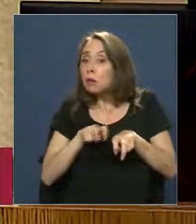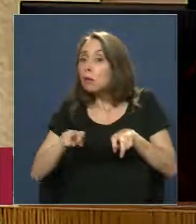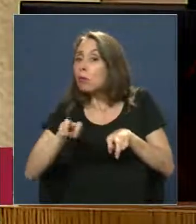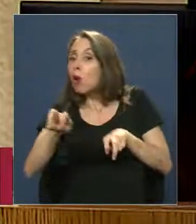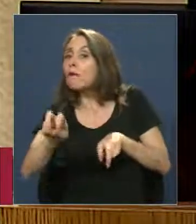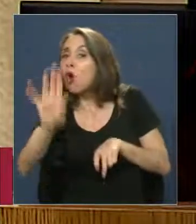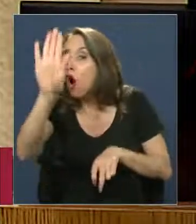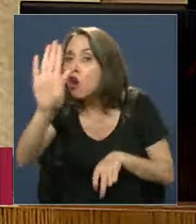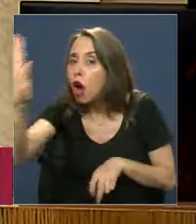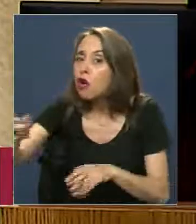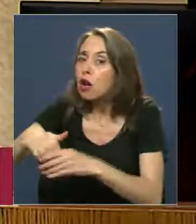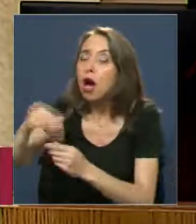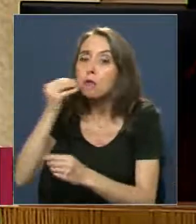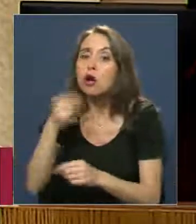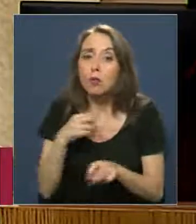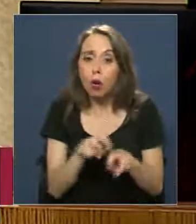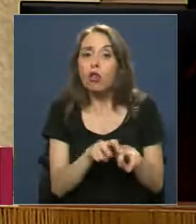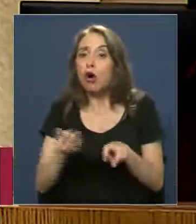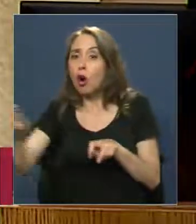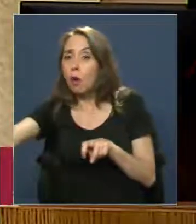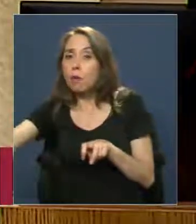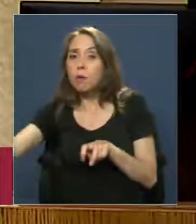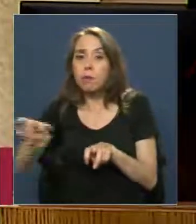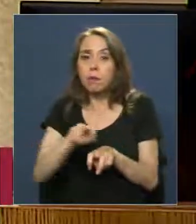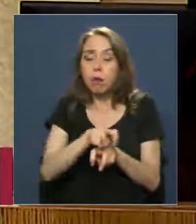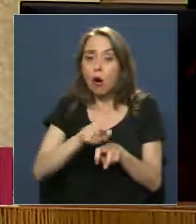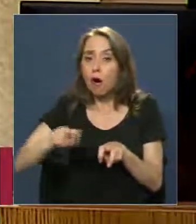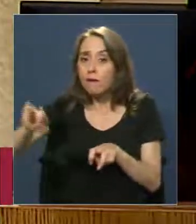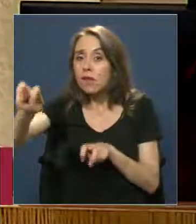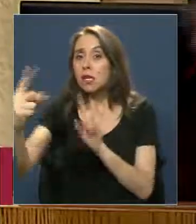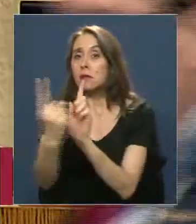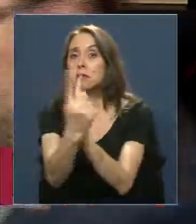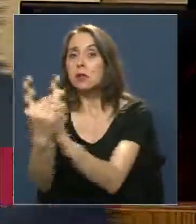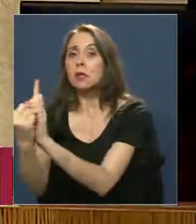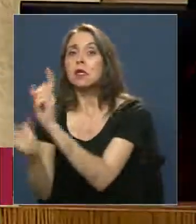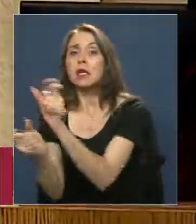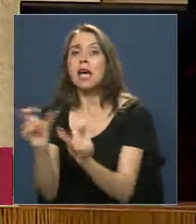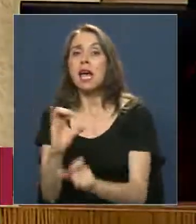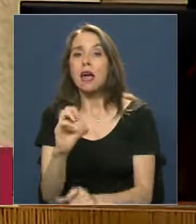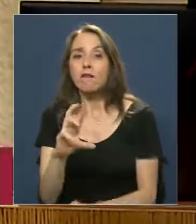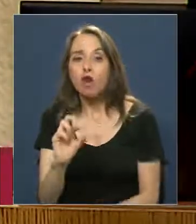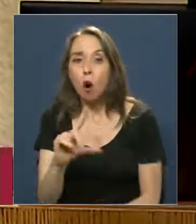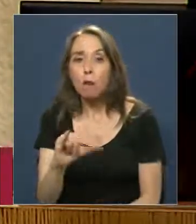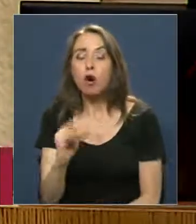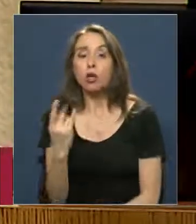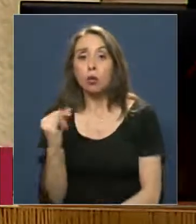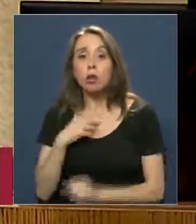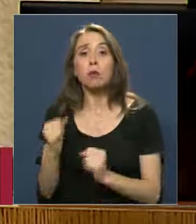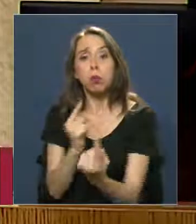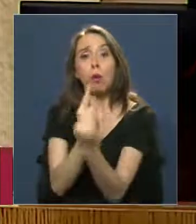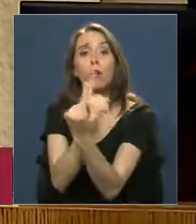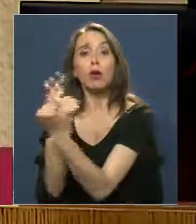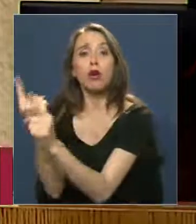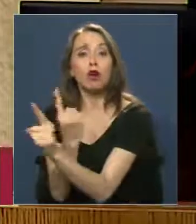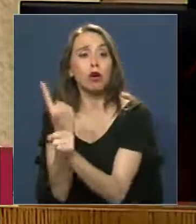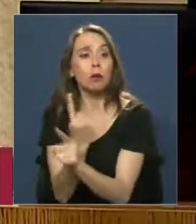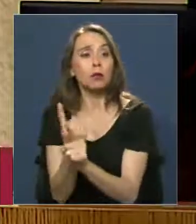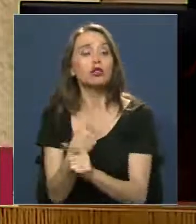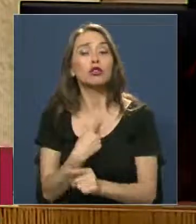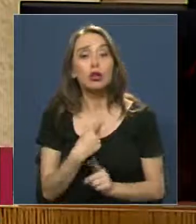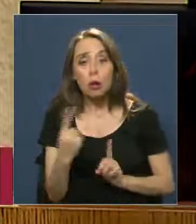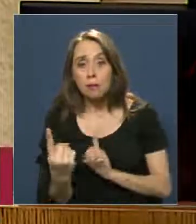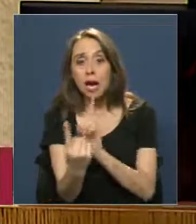que me puedo mover y conversar con toda la gente de la derecha, con Evópolis, con la UDI, porque voy con